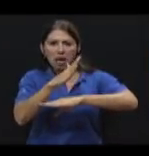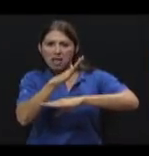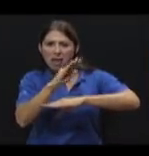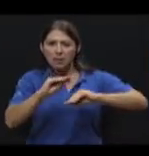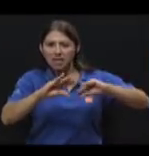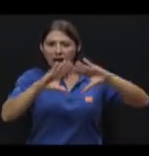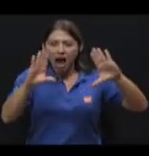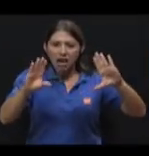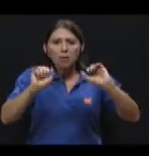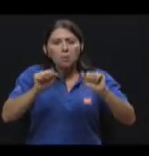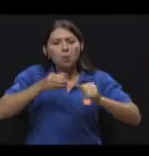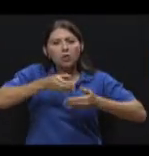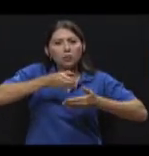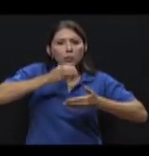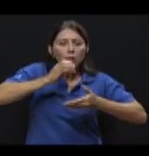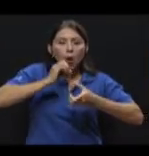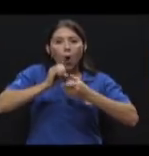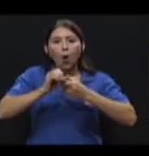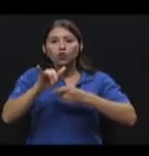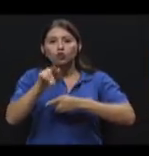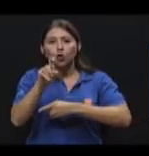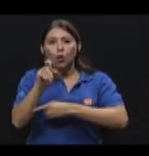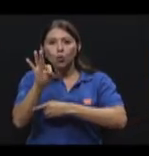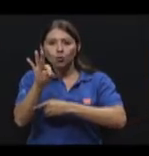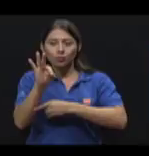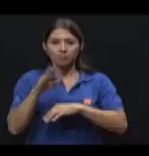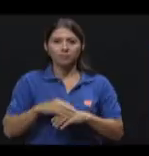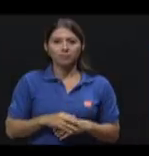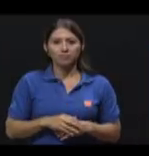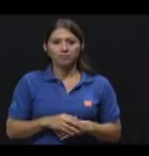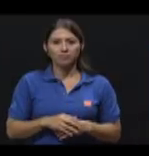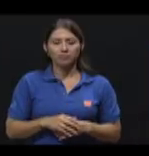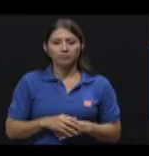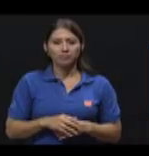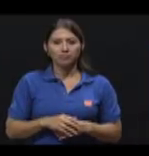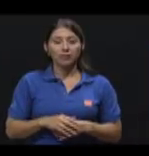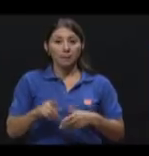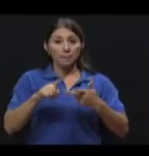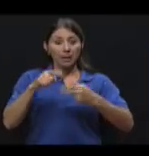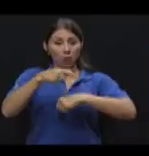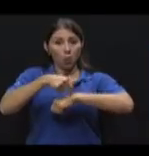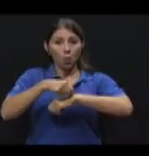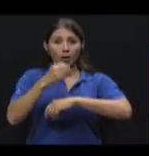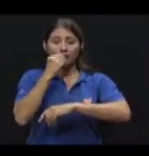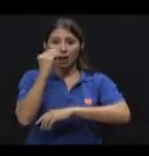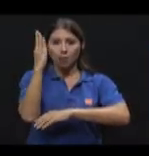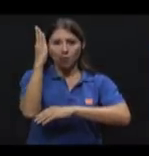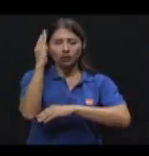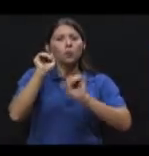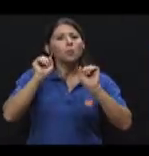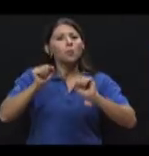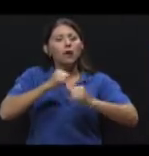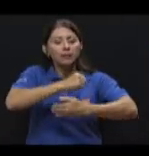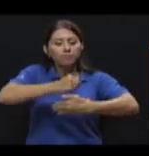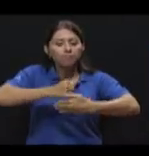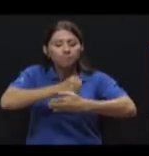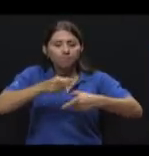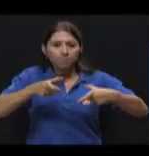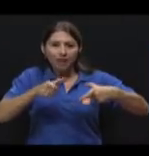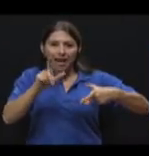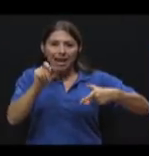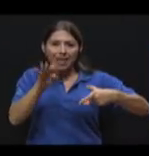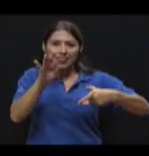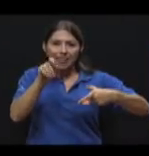yogur líquido liviano o descremado para el almuerzo podría preparar un guiso de